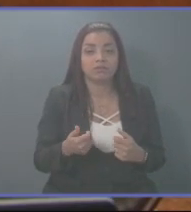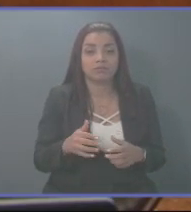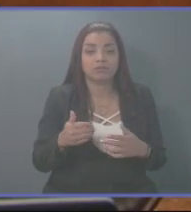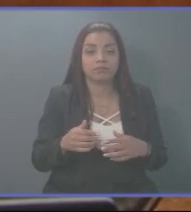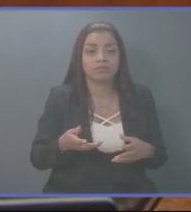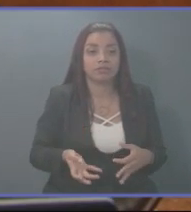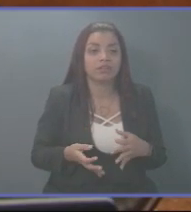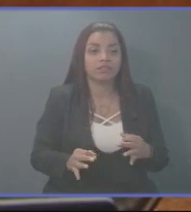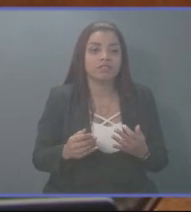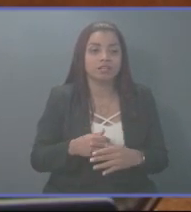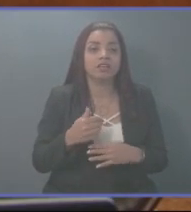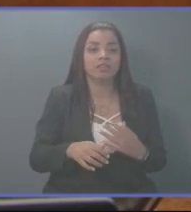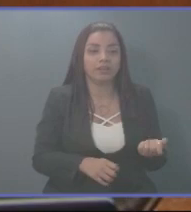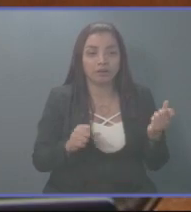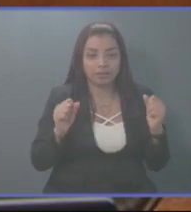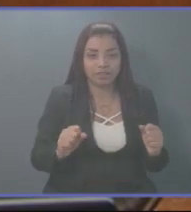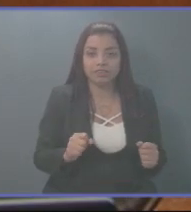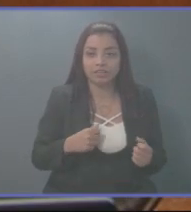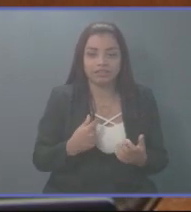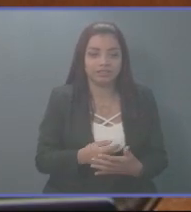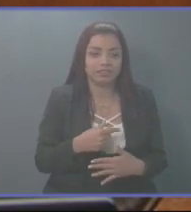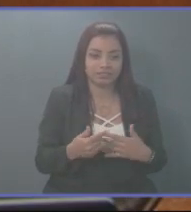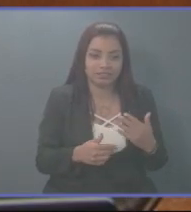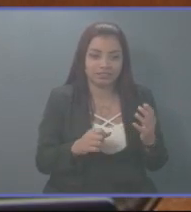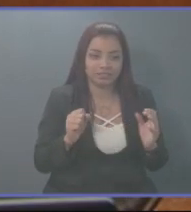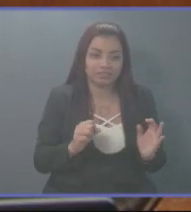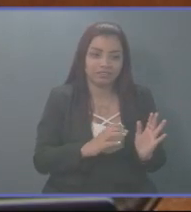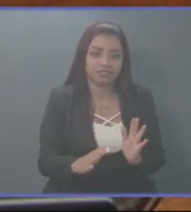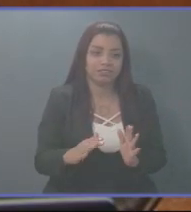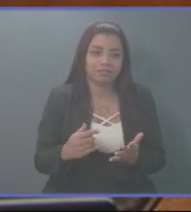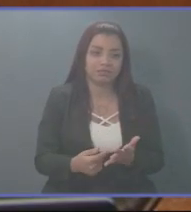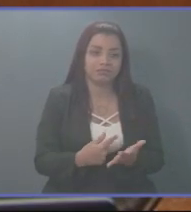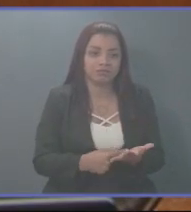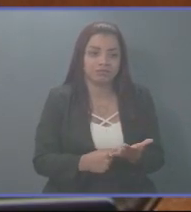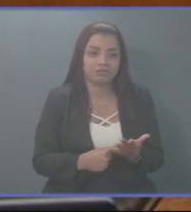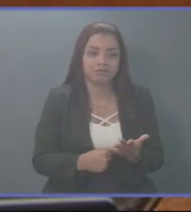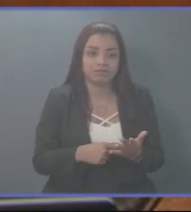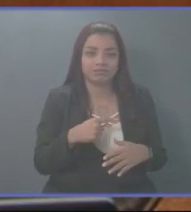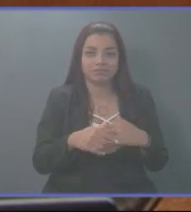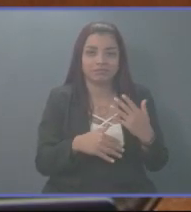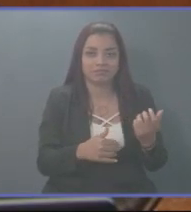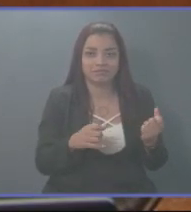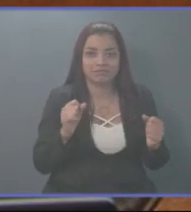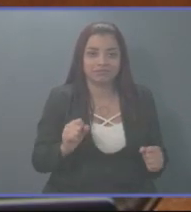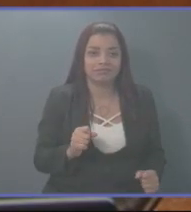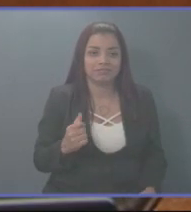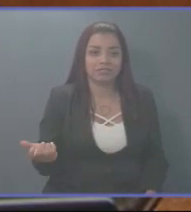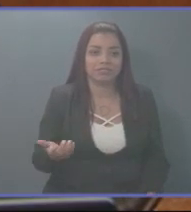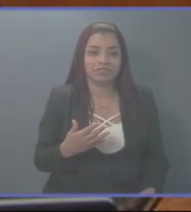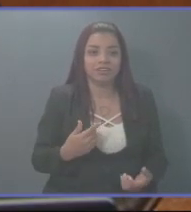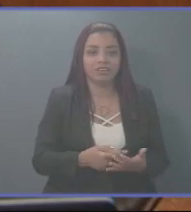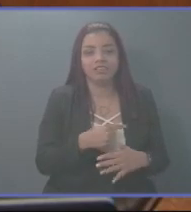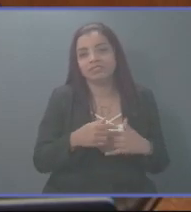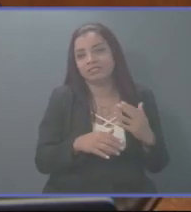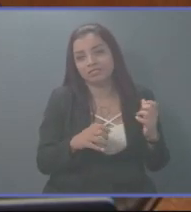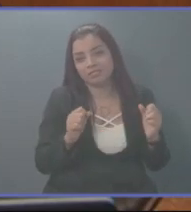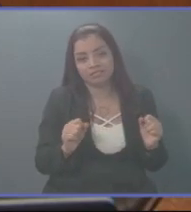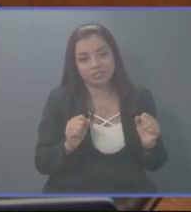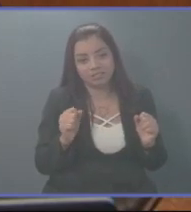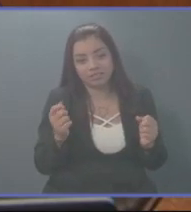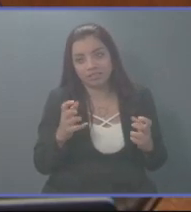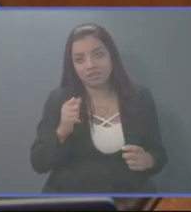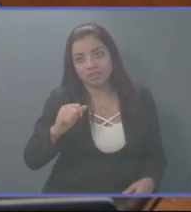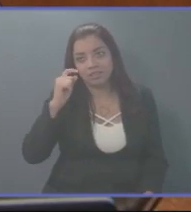para identificar las causas que generen desplazamiento forzado interno. Para tales fines, crearán o ajustarán las